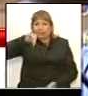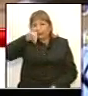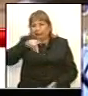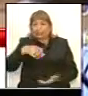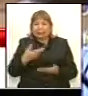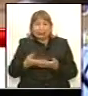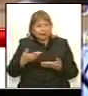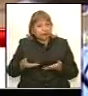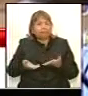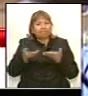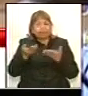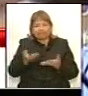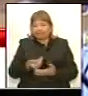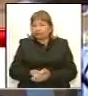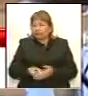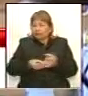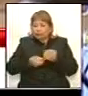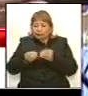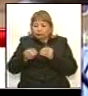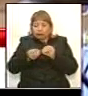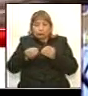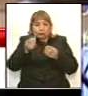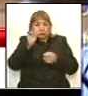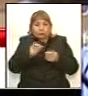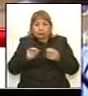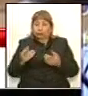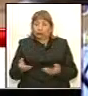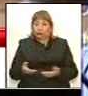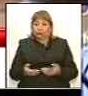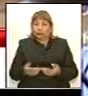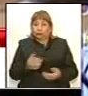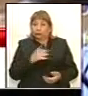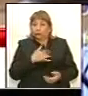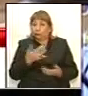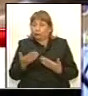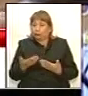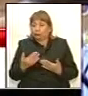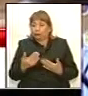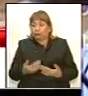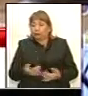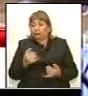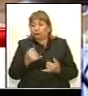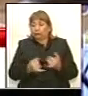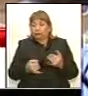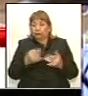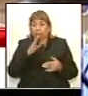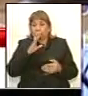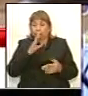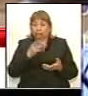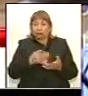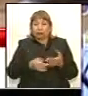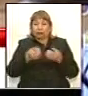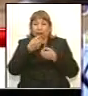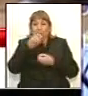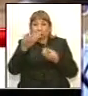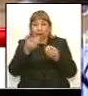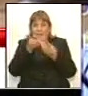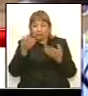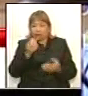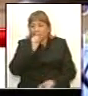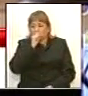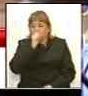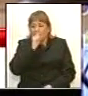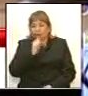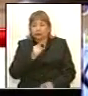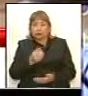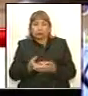ahí, hay que orientar, porque esa gente es la más susceptible. Y por último, hablando del tema de la publicidad,